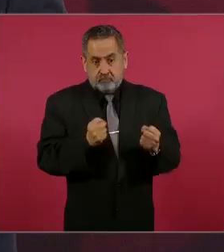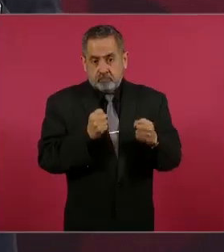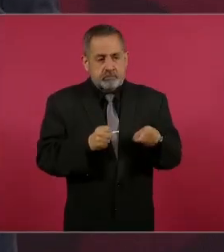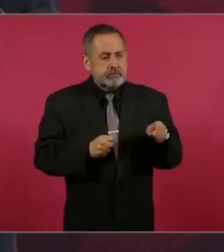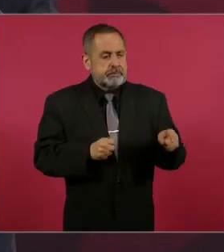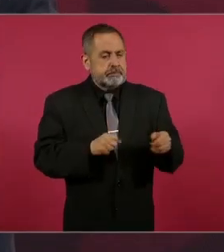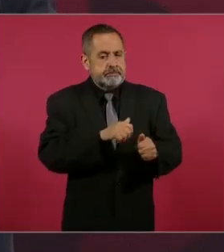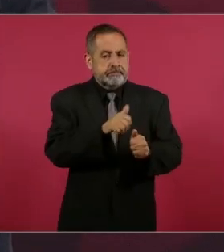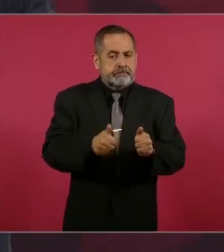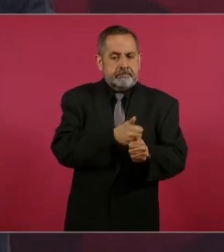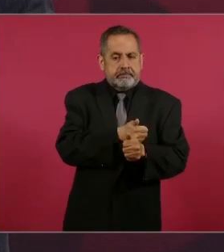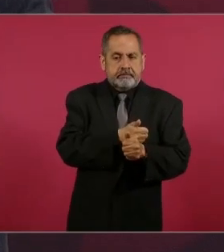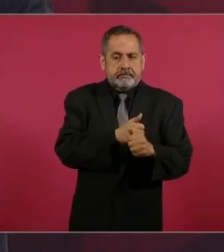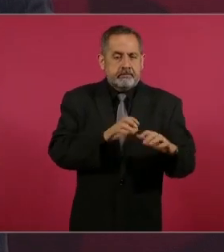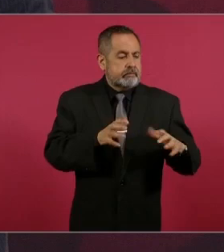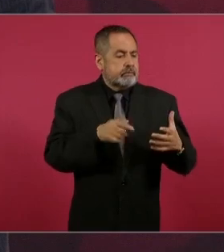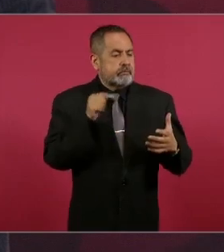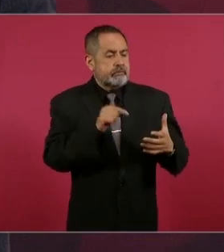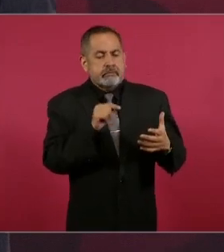está